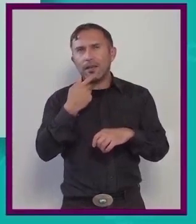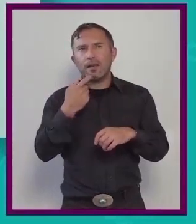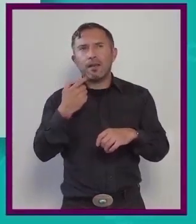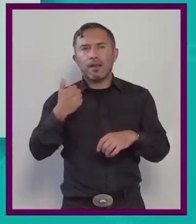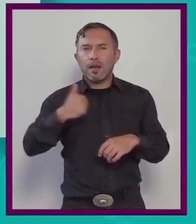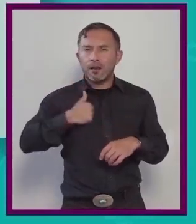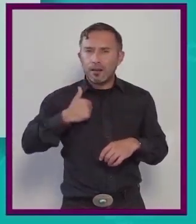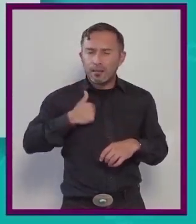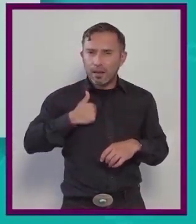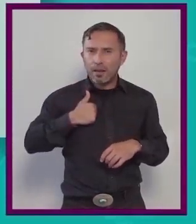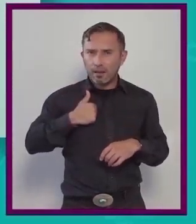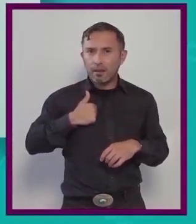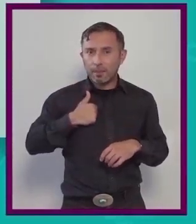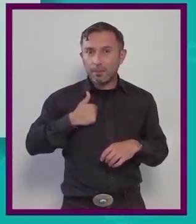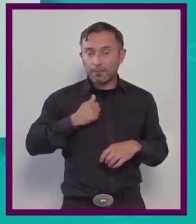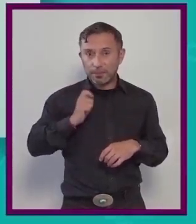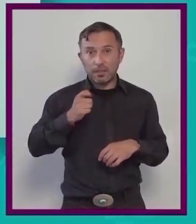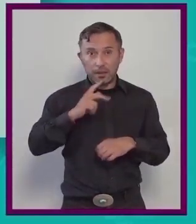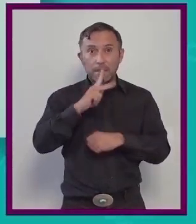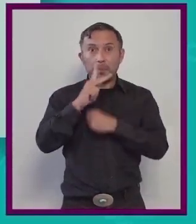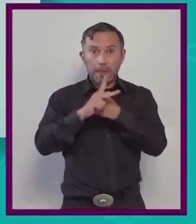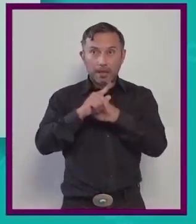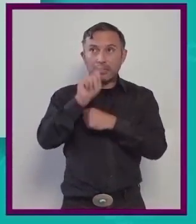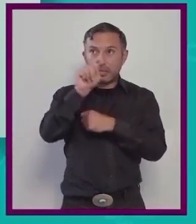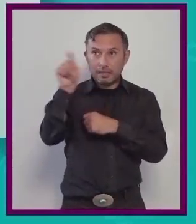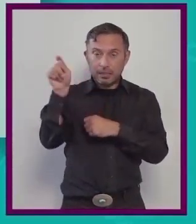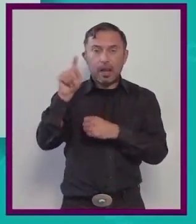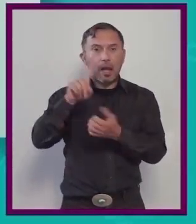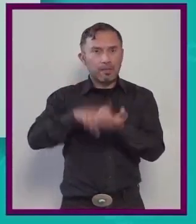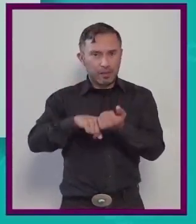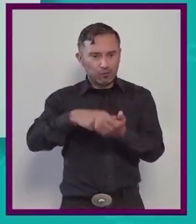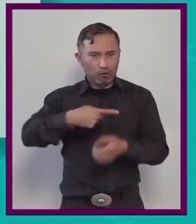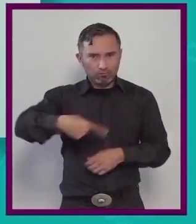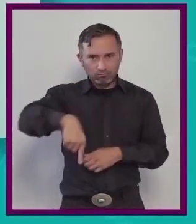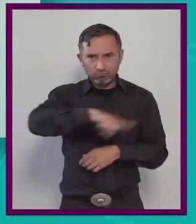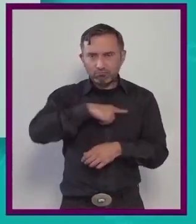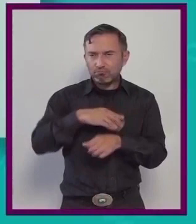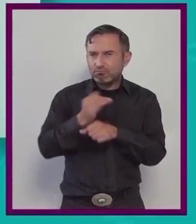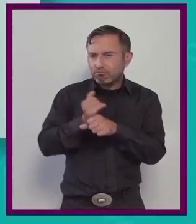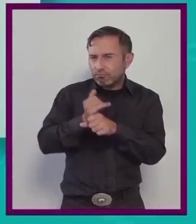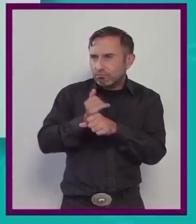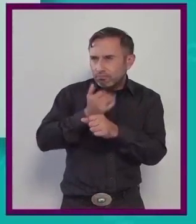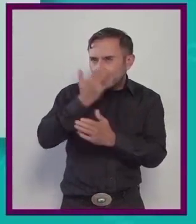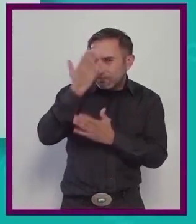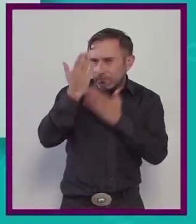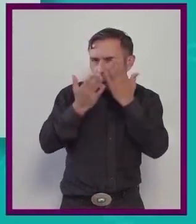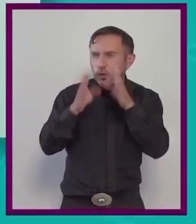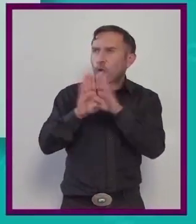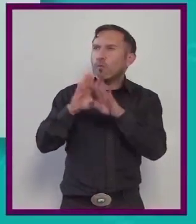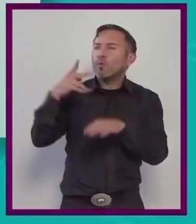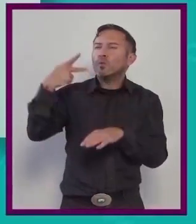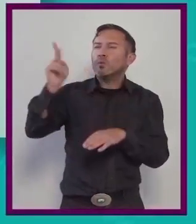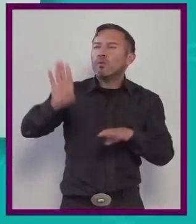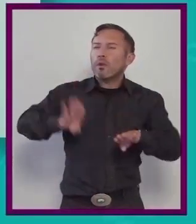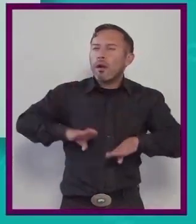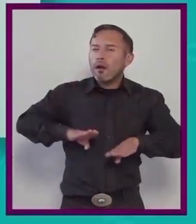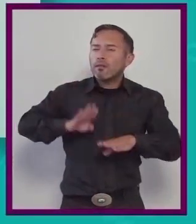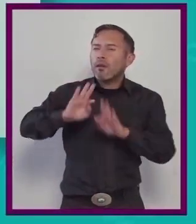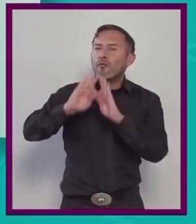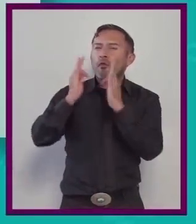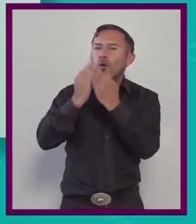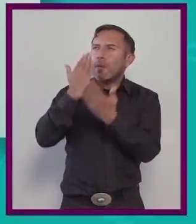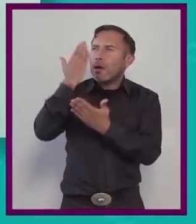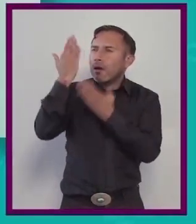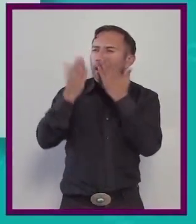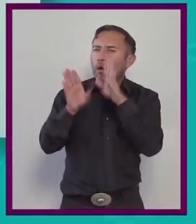ejemplo, son países de los cuales estamos estudiando cómo ellos están llevando a cabo